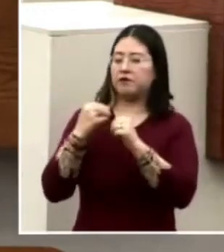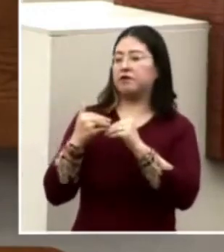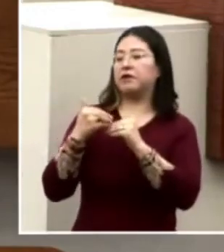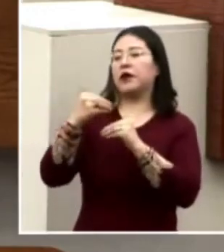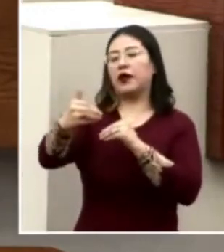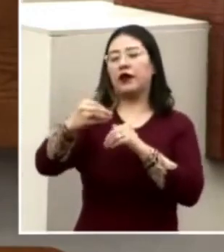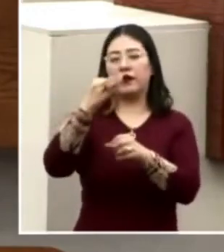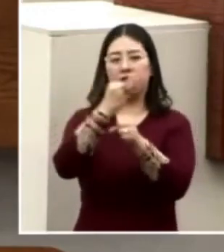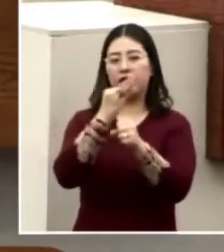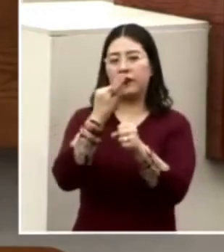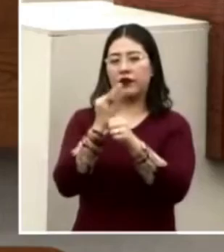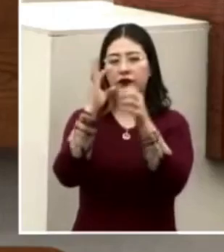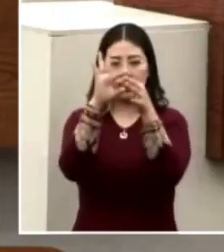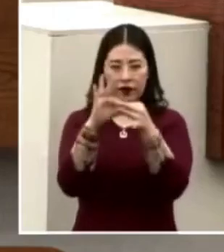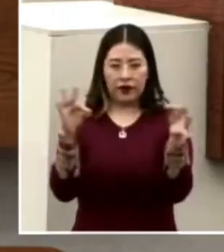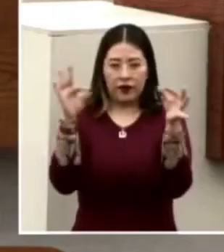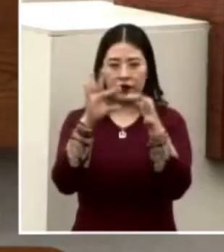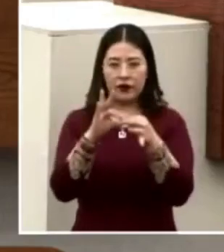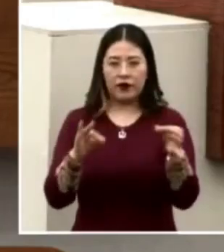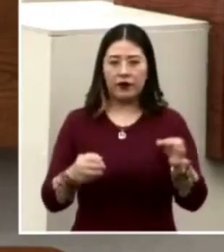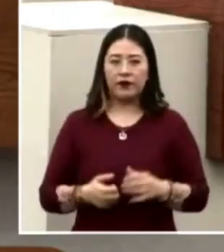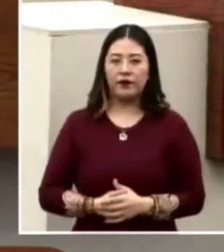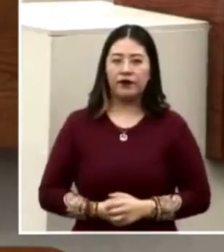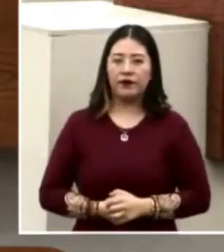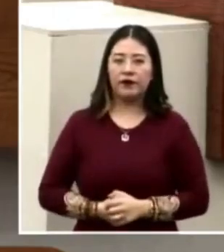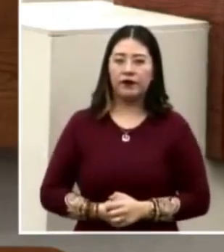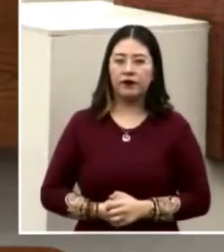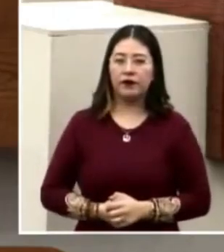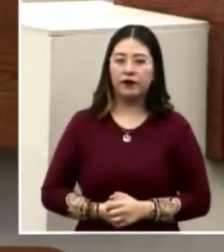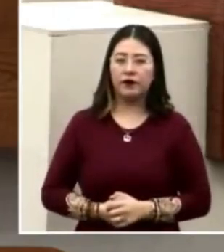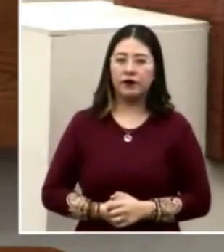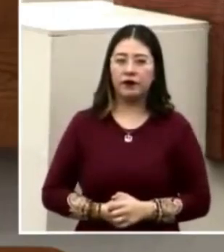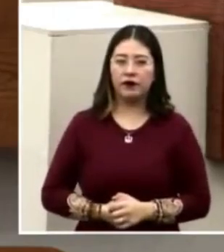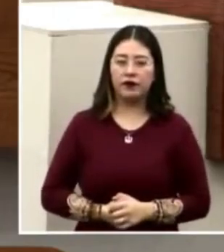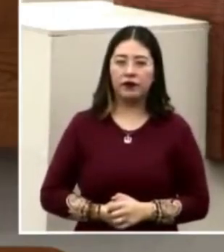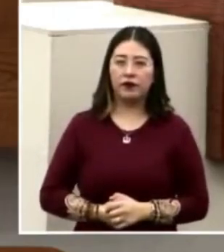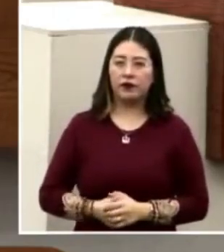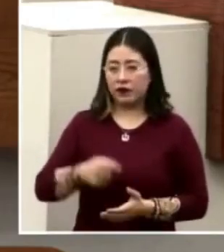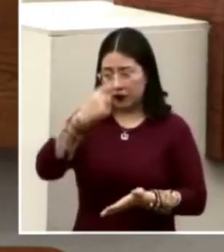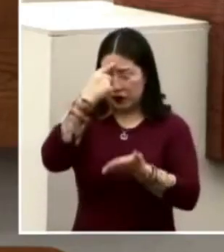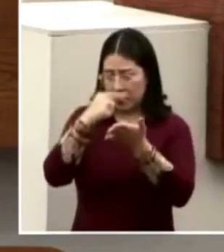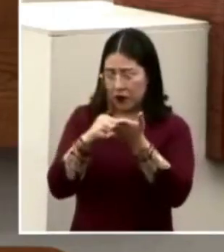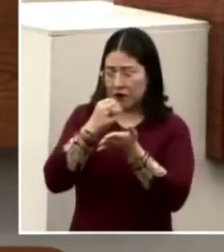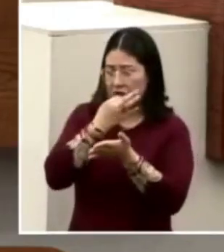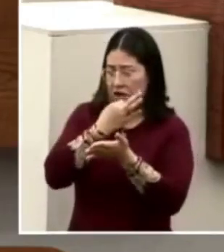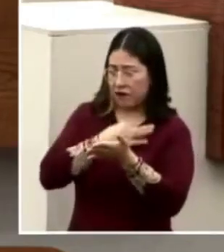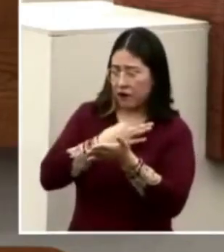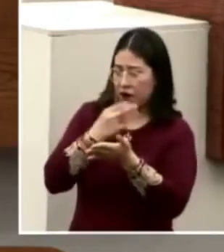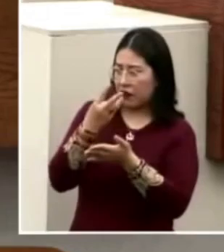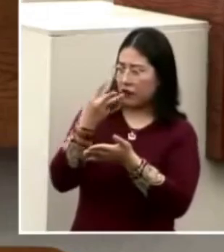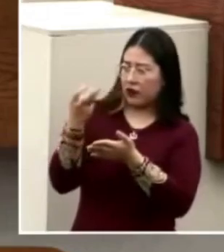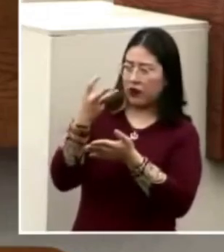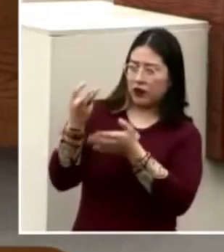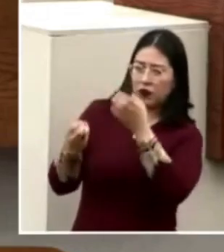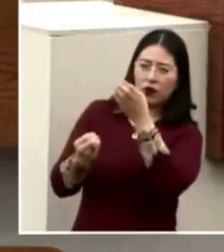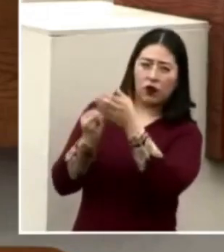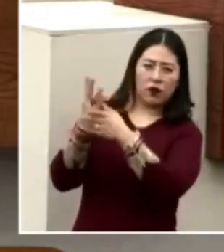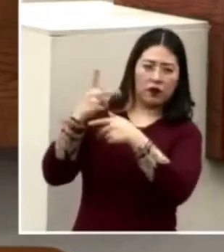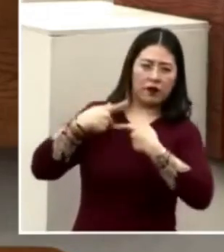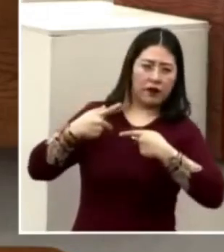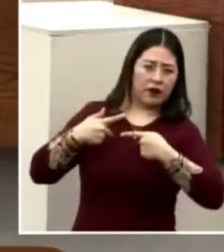y ahora me comentaba que en un año ha podido, creo que, reclutar 300 y tantos nuevos elementos que ya